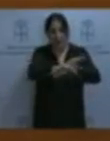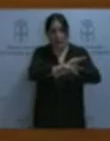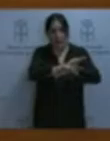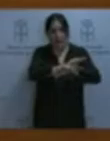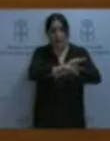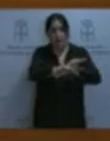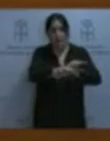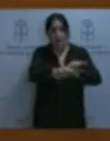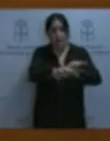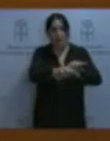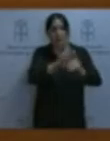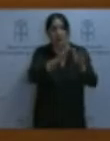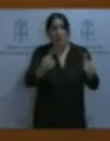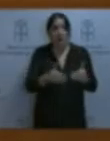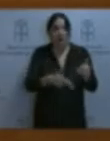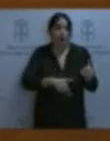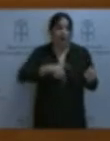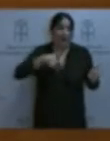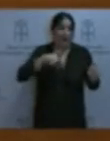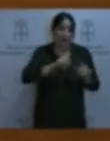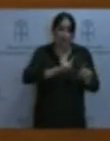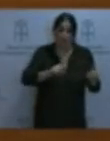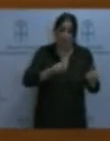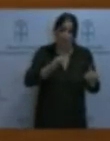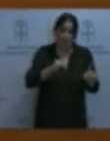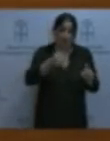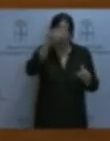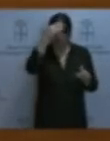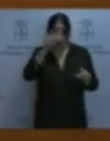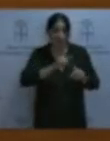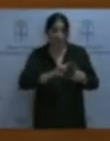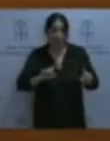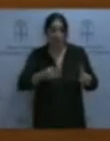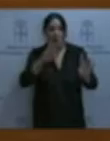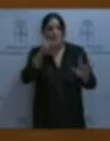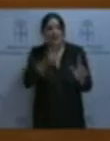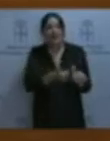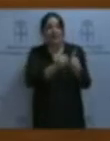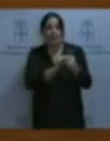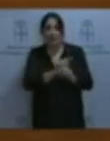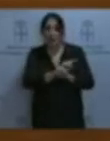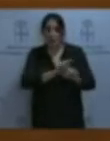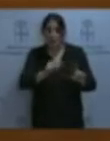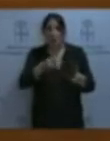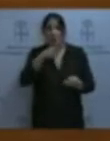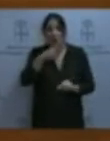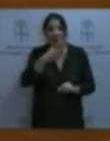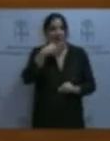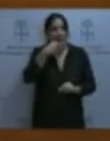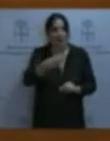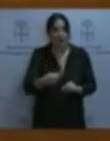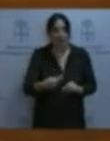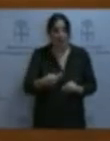ni de servir de marco general y de marco inicial, ni tampoco de referencia, precisamente por este desconocimiento al que